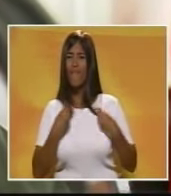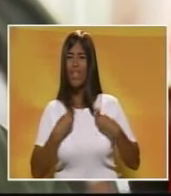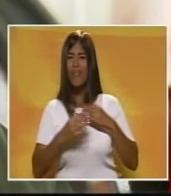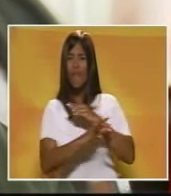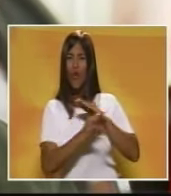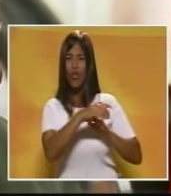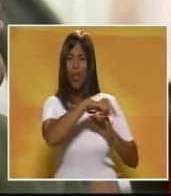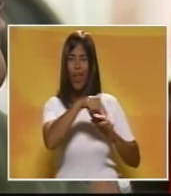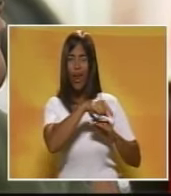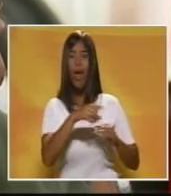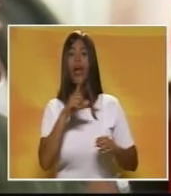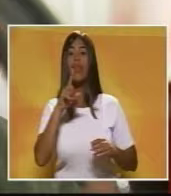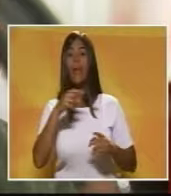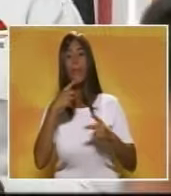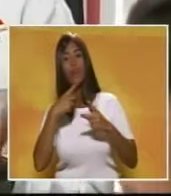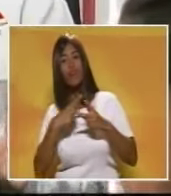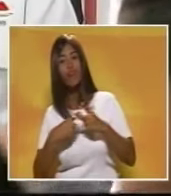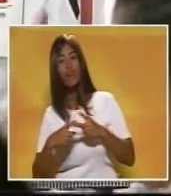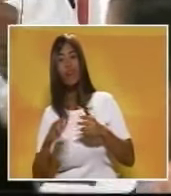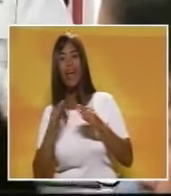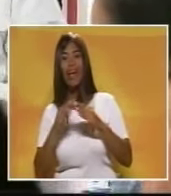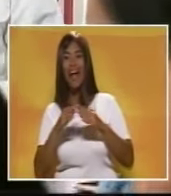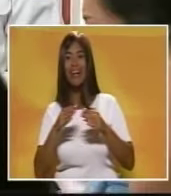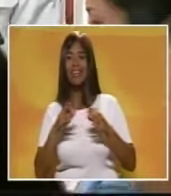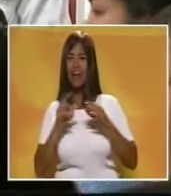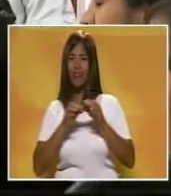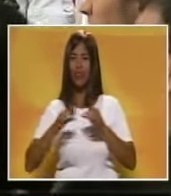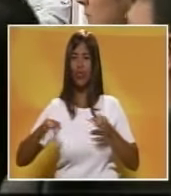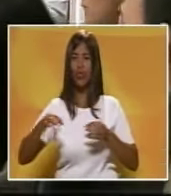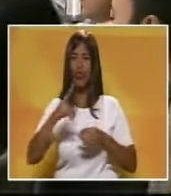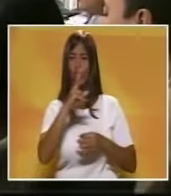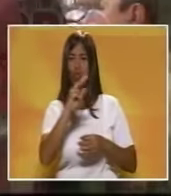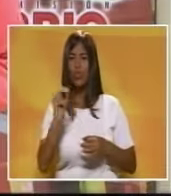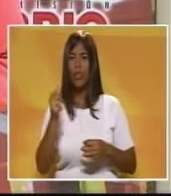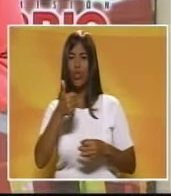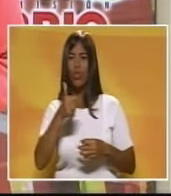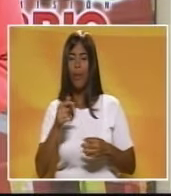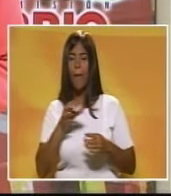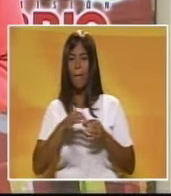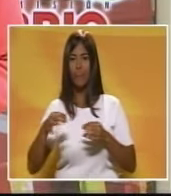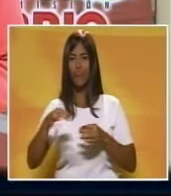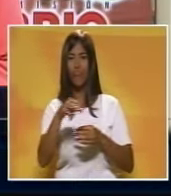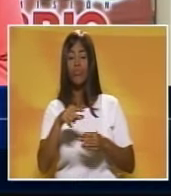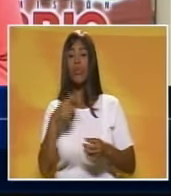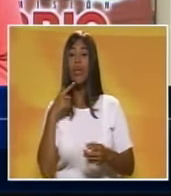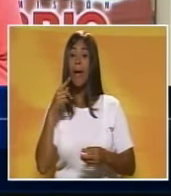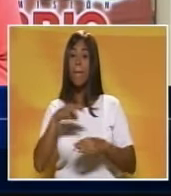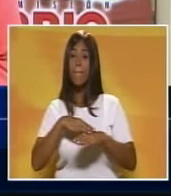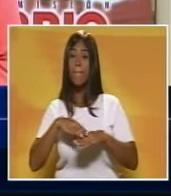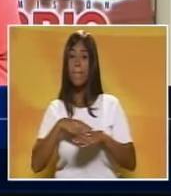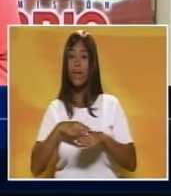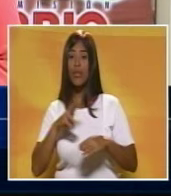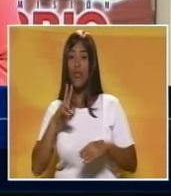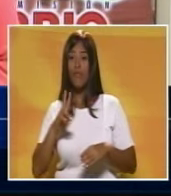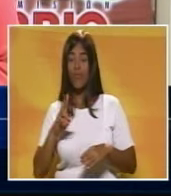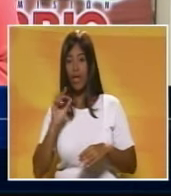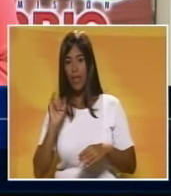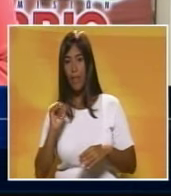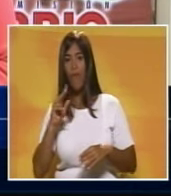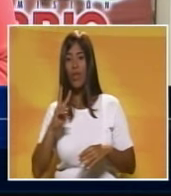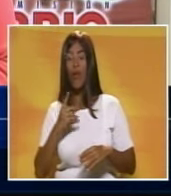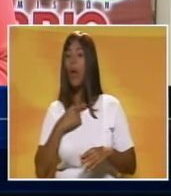Tienditas fabricarán petrocasas de 210 metros cuadrados de construcción. Afirmó el ministro Ildemaro Villarroel que pese